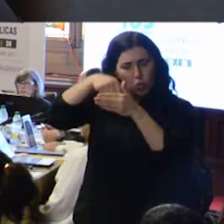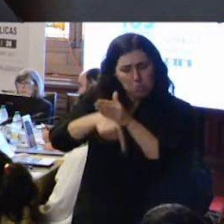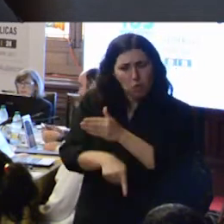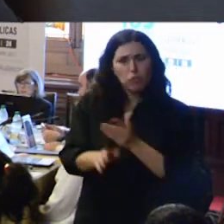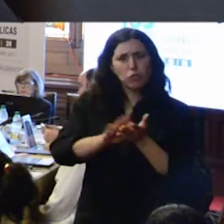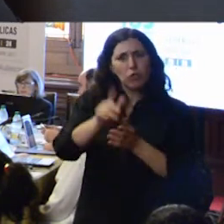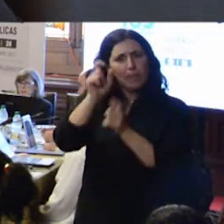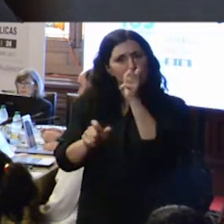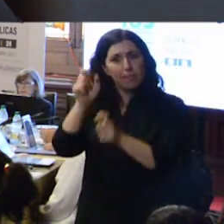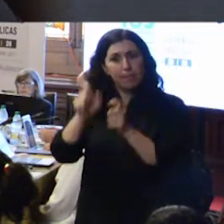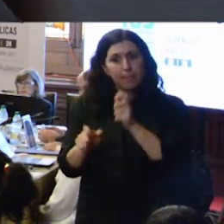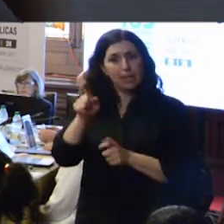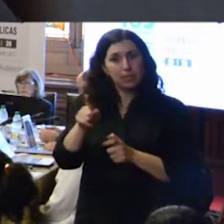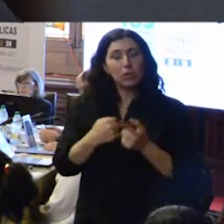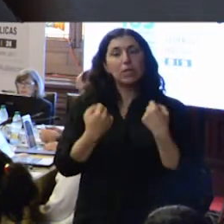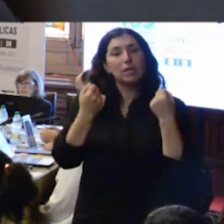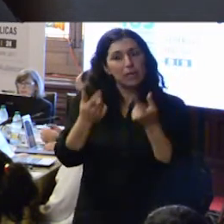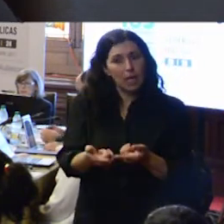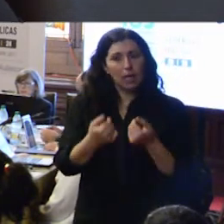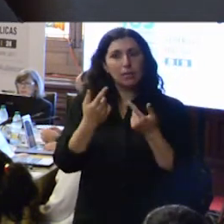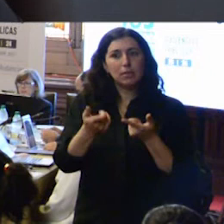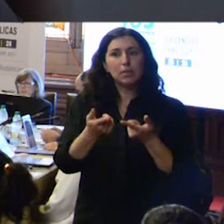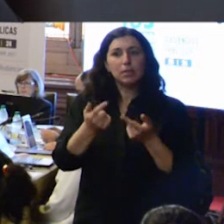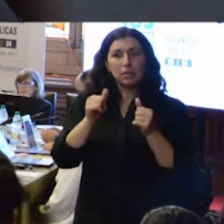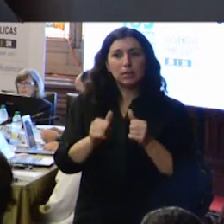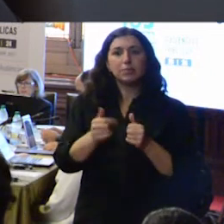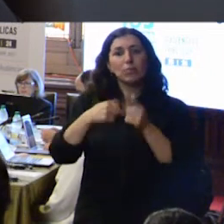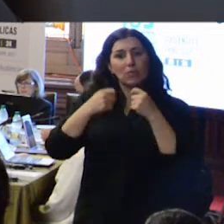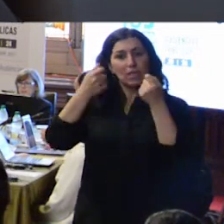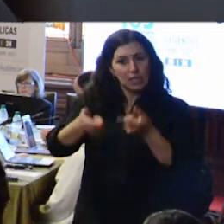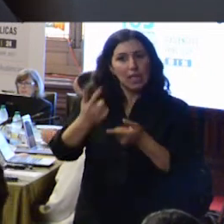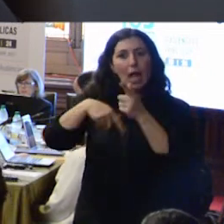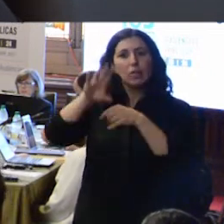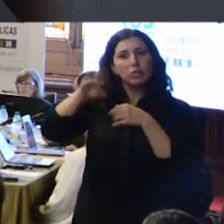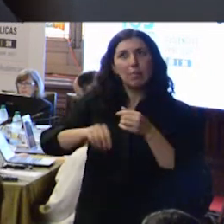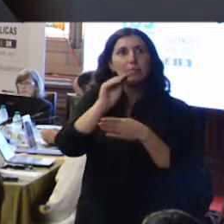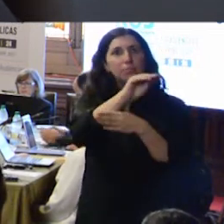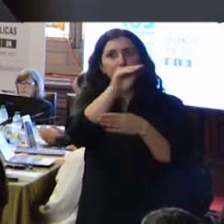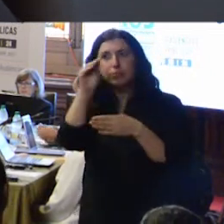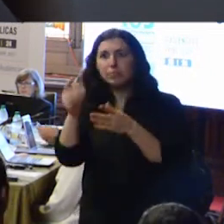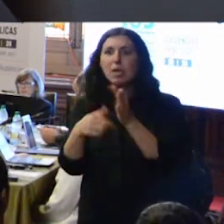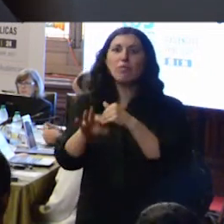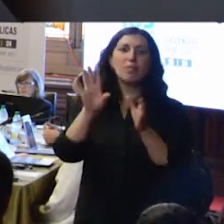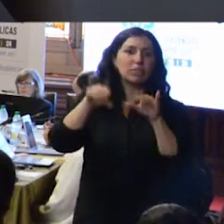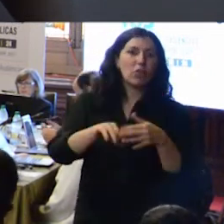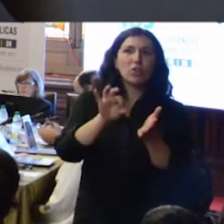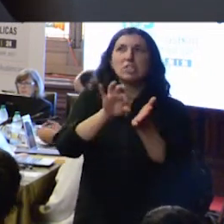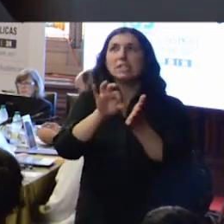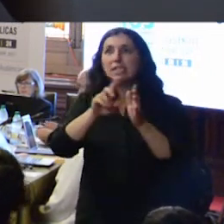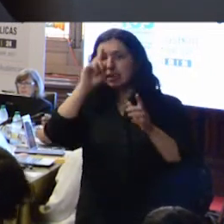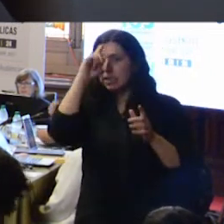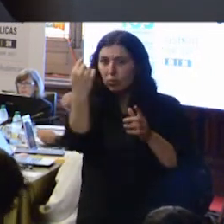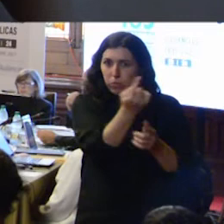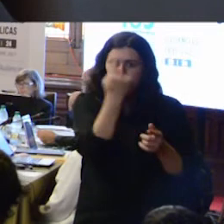Hemos creado la relatoría, hemos invitado a los relatores tanto del Sistema Universal como del Sistema Interamericano, el señor